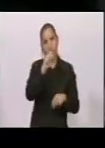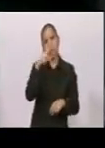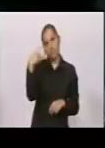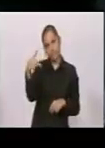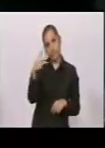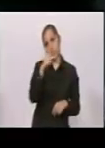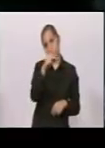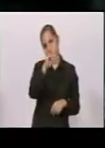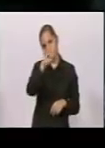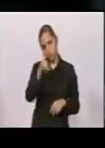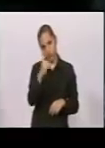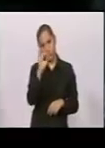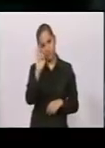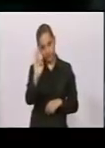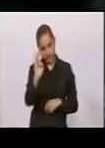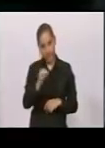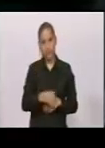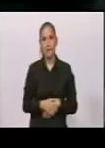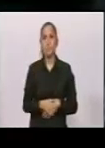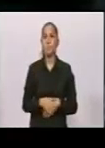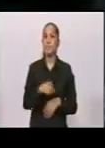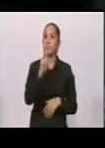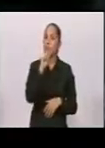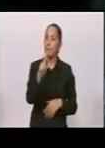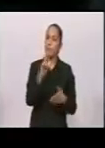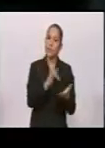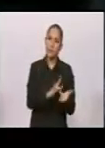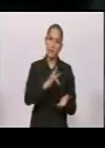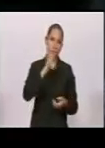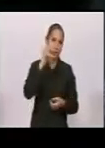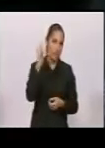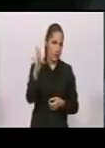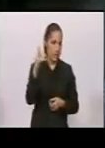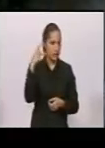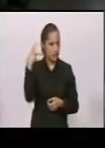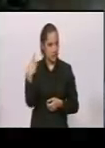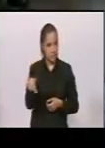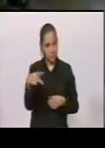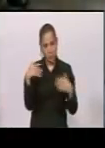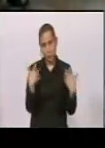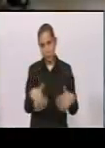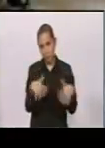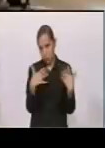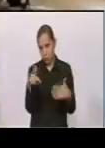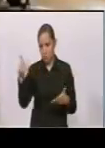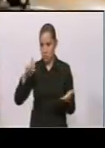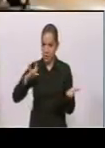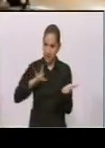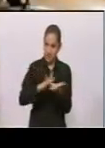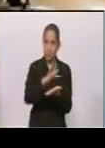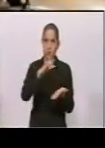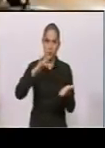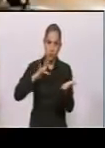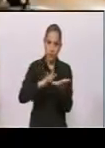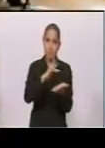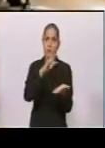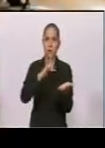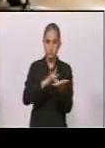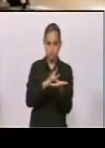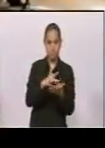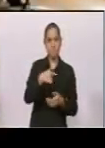Federal. Gracias a su invaluable y decidido apoyo,